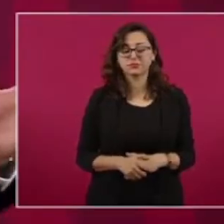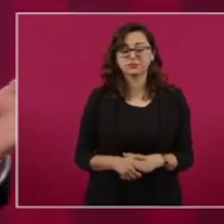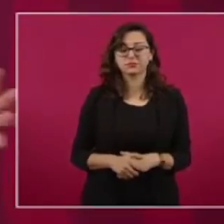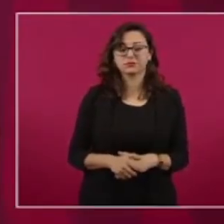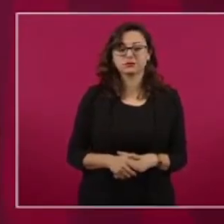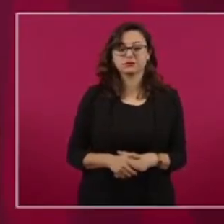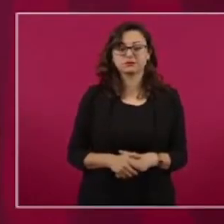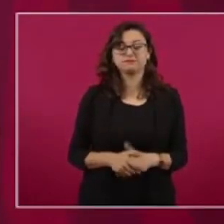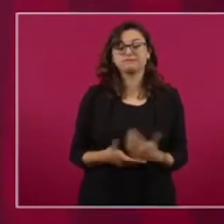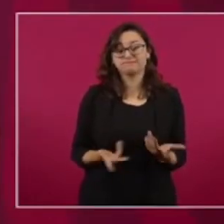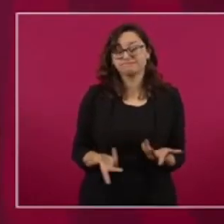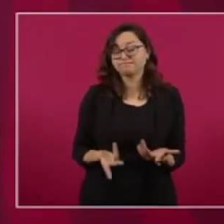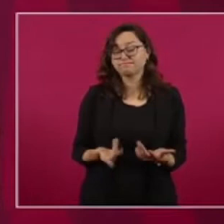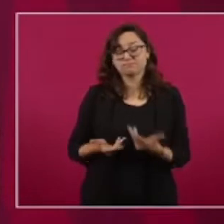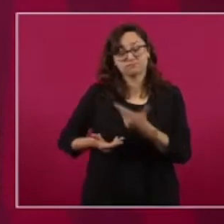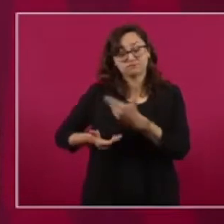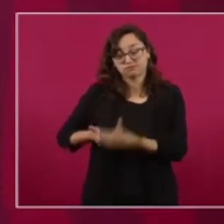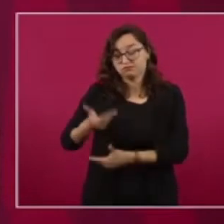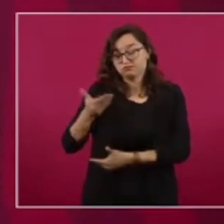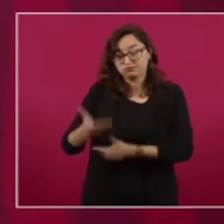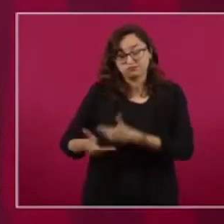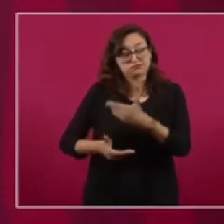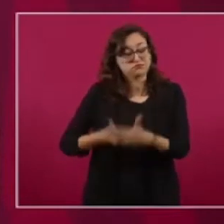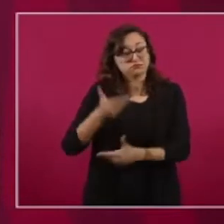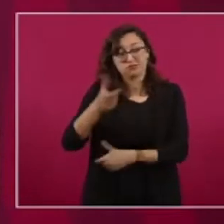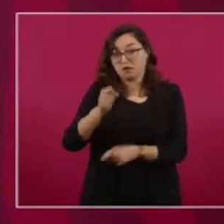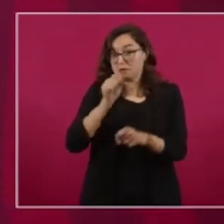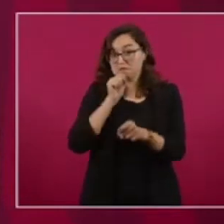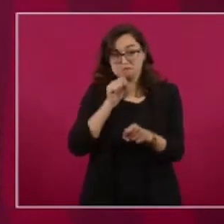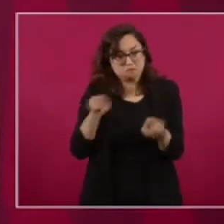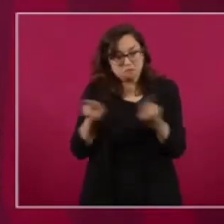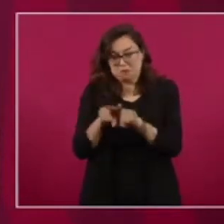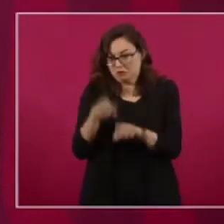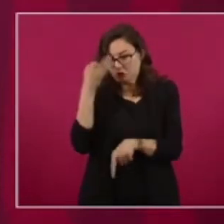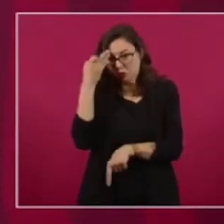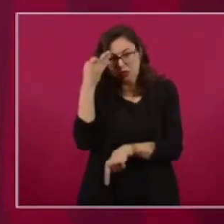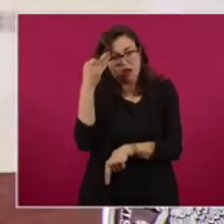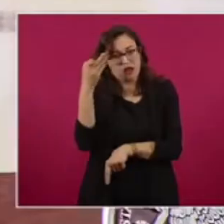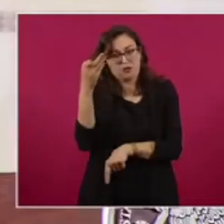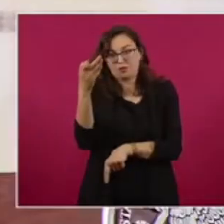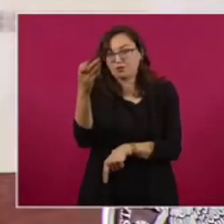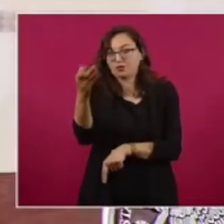Y es un proceso que lleva tiempo, pero